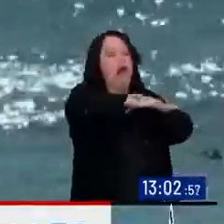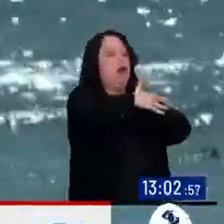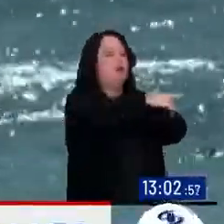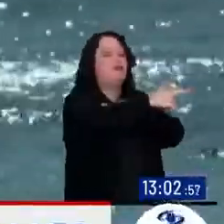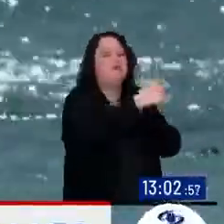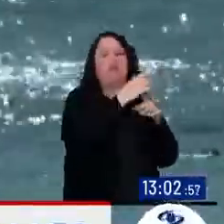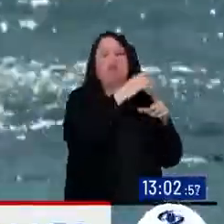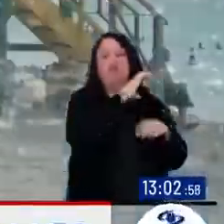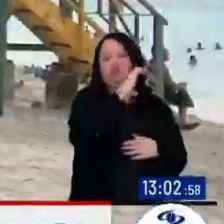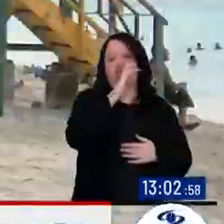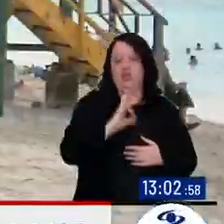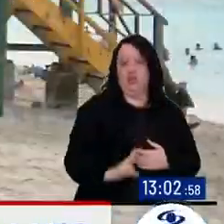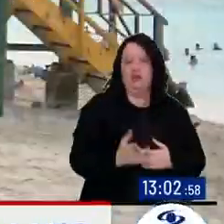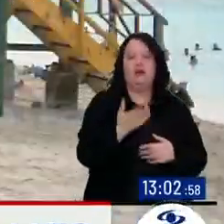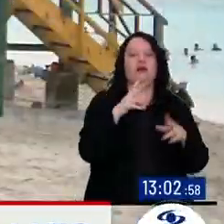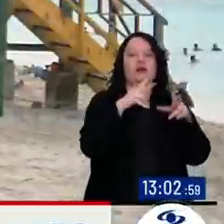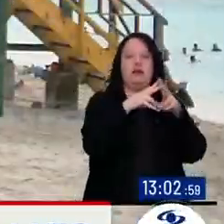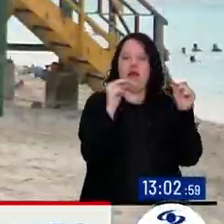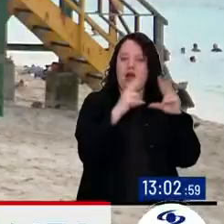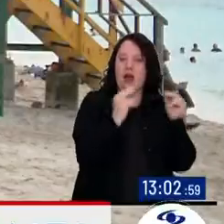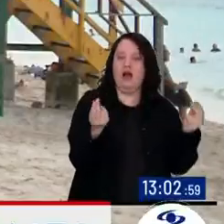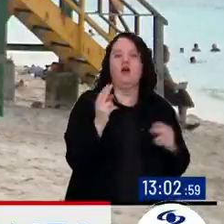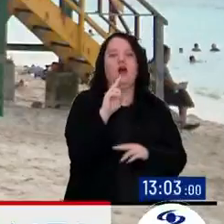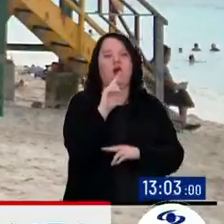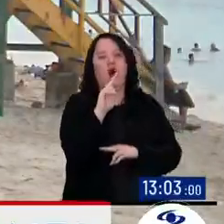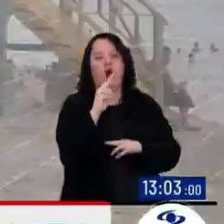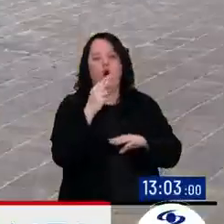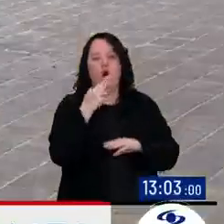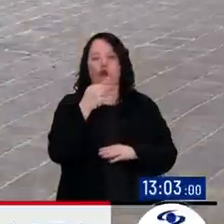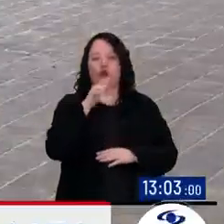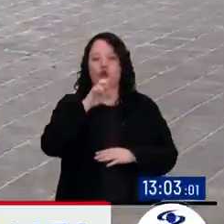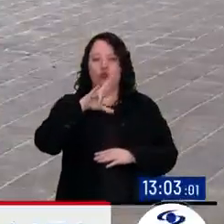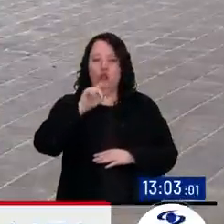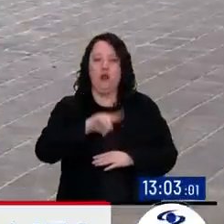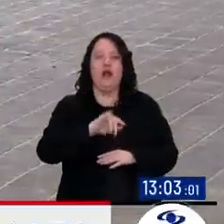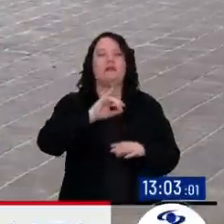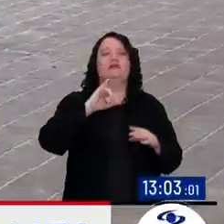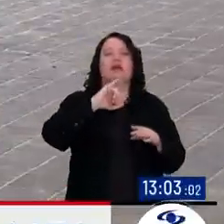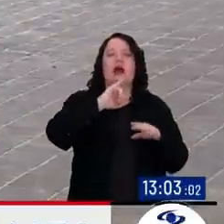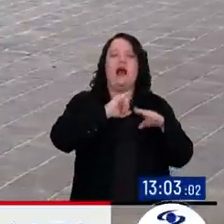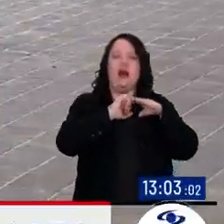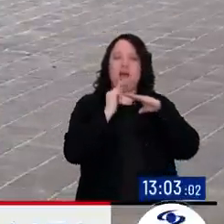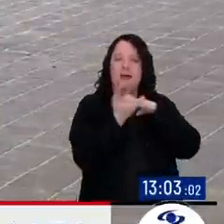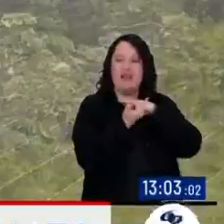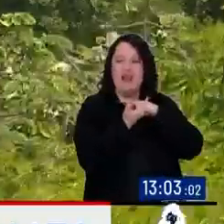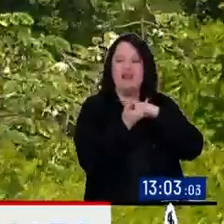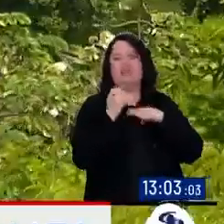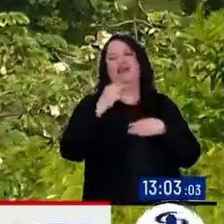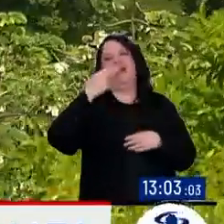Costa Rica, con Nicaragua, con Honduras, con Jamaica, con Haití y con República Dominicana.